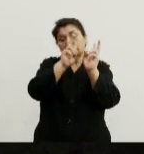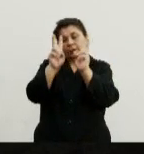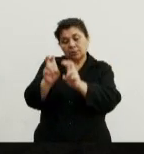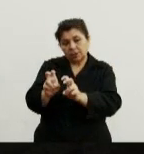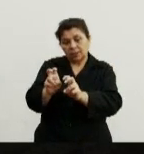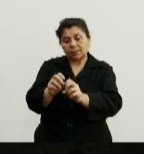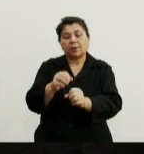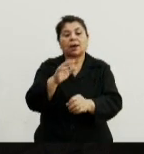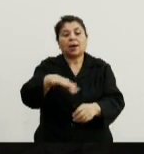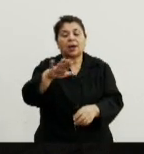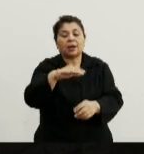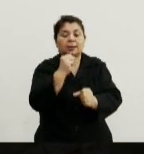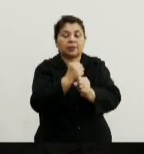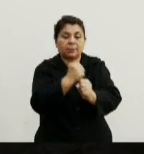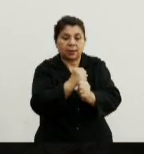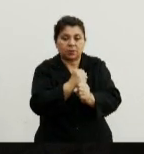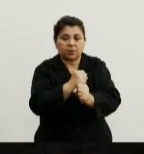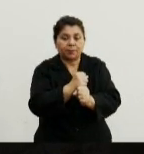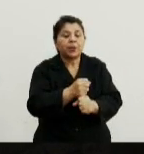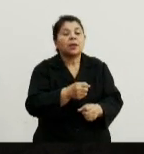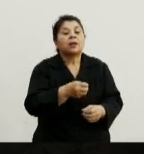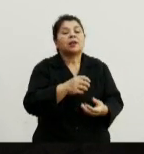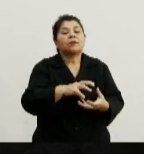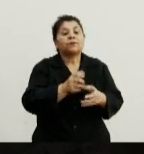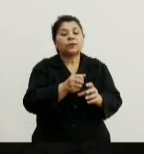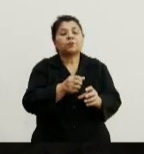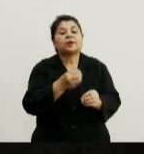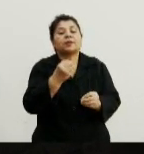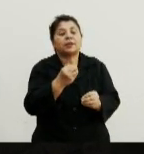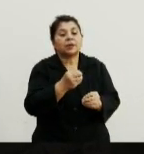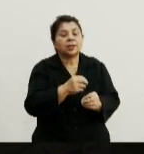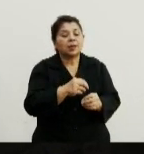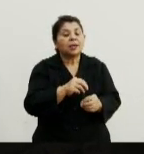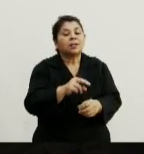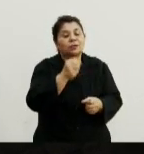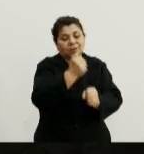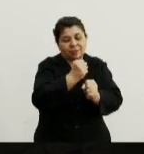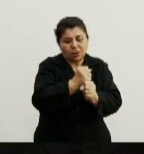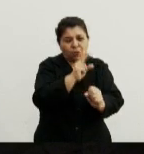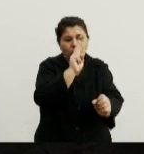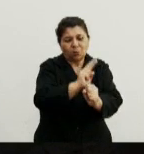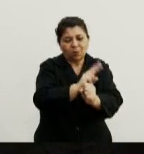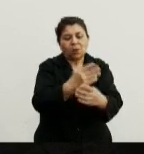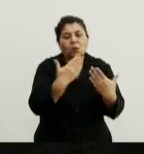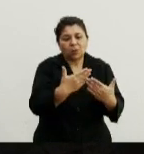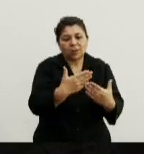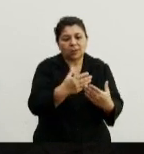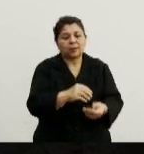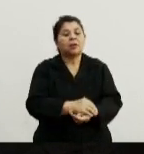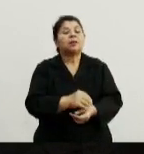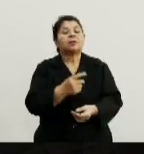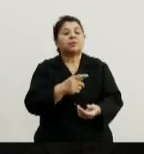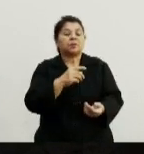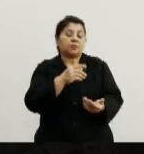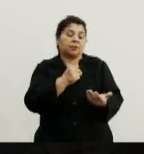comentarnos cuáles son las medidas tomadas en cuanto a la conservación de los puestos de trabajo dentro de la provincia y en el marco de lo que se decidió de